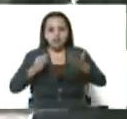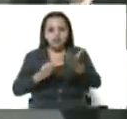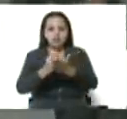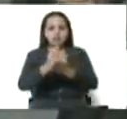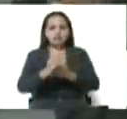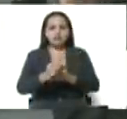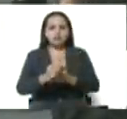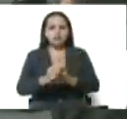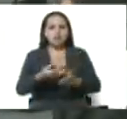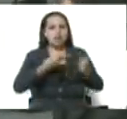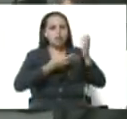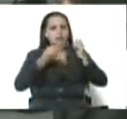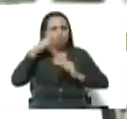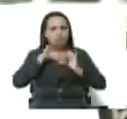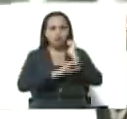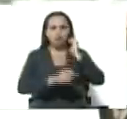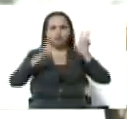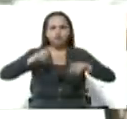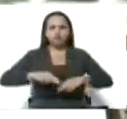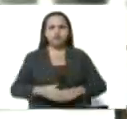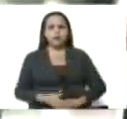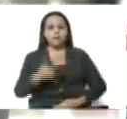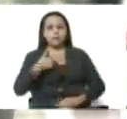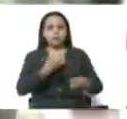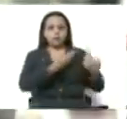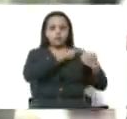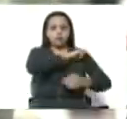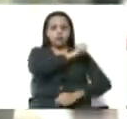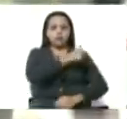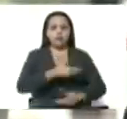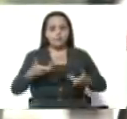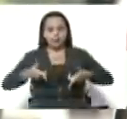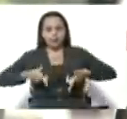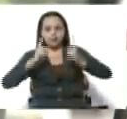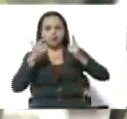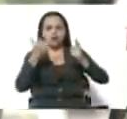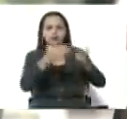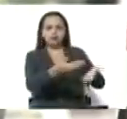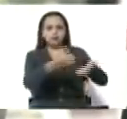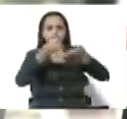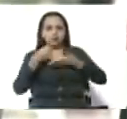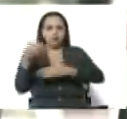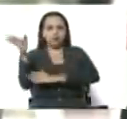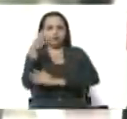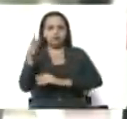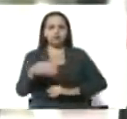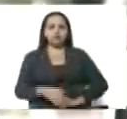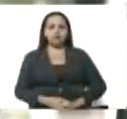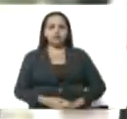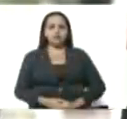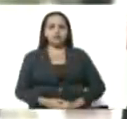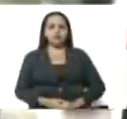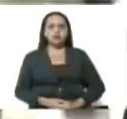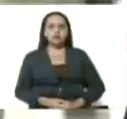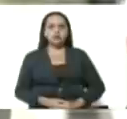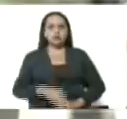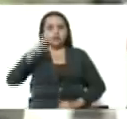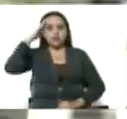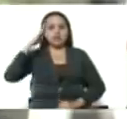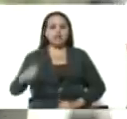es nunca el comandante en jefe permiso para recibir el estandarte del glorioso ejército